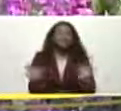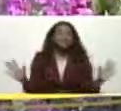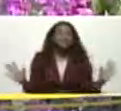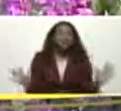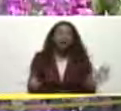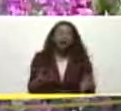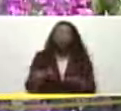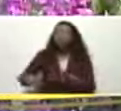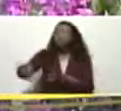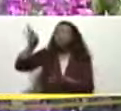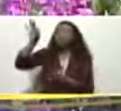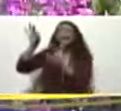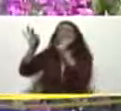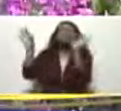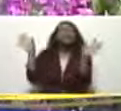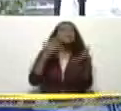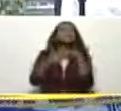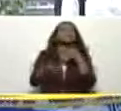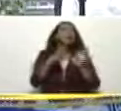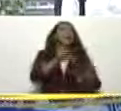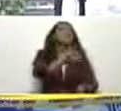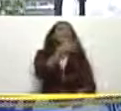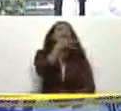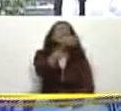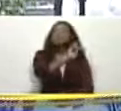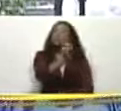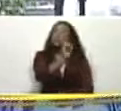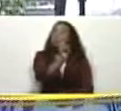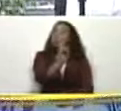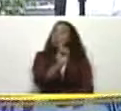fueron sacados con una pinza.